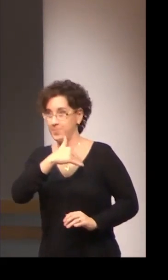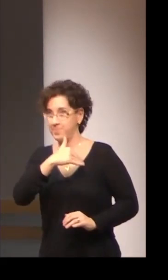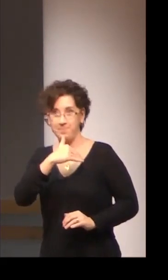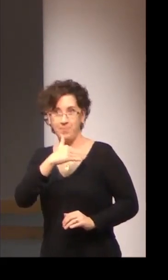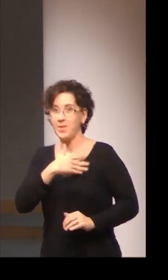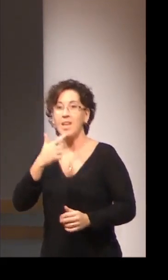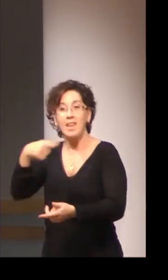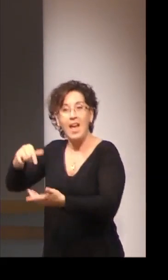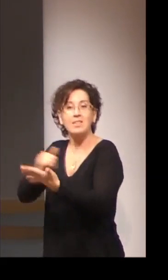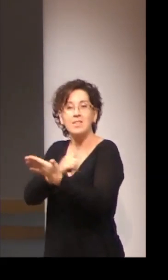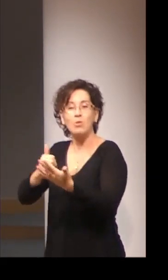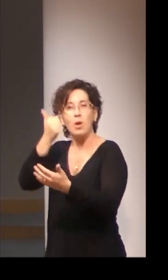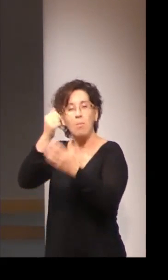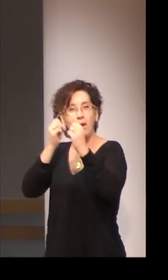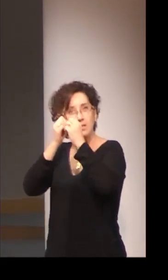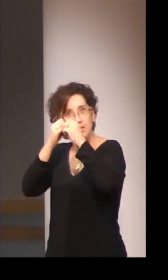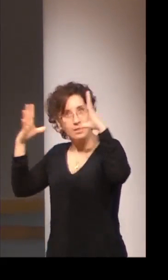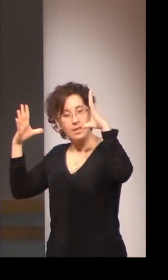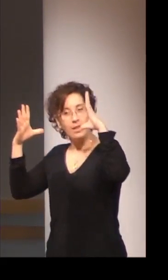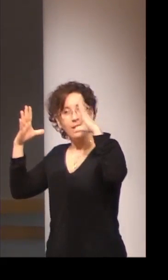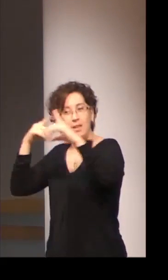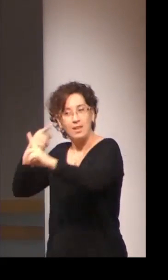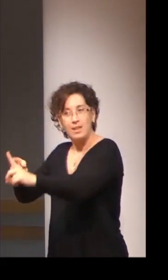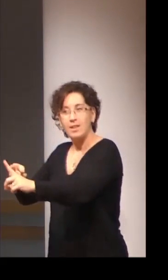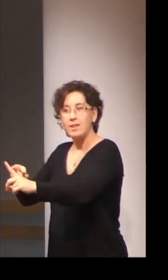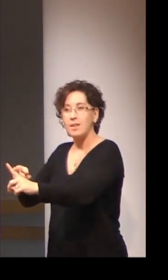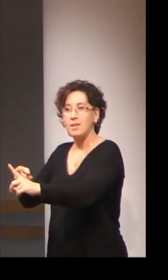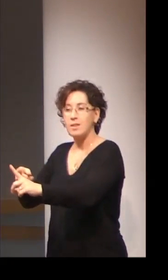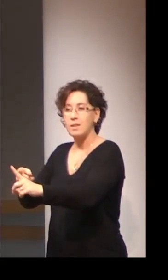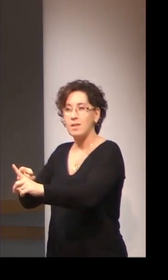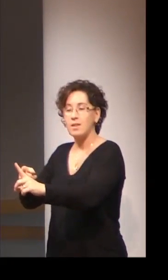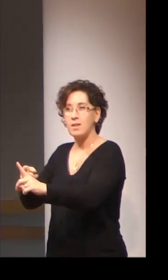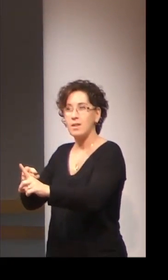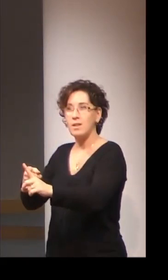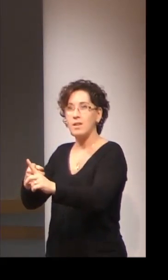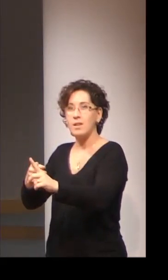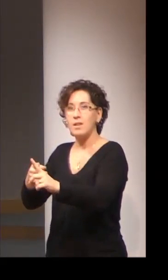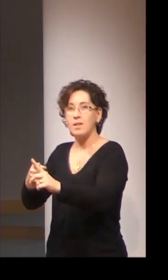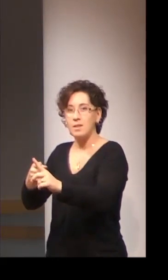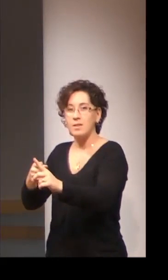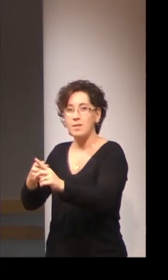está pensada sobre todo para HM hacer énfasis en la